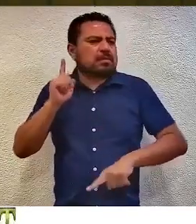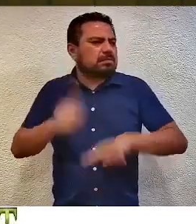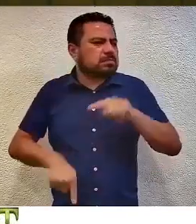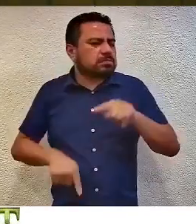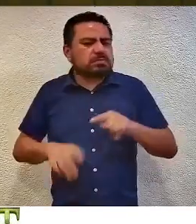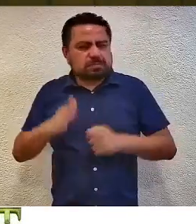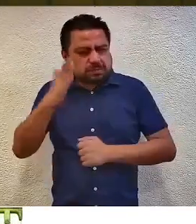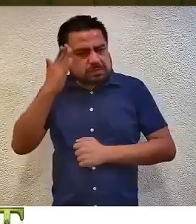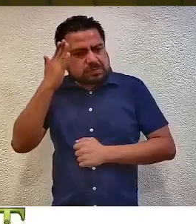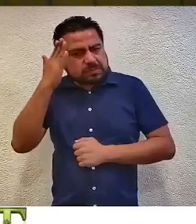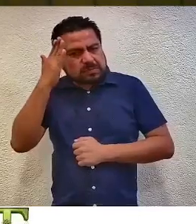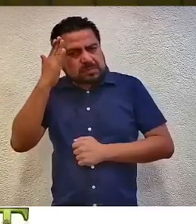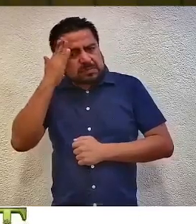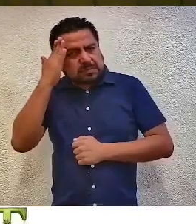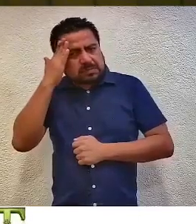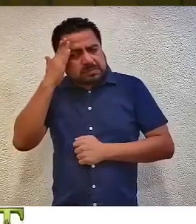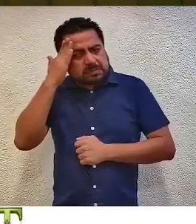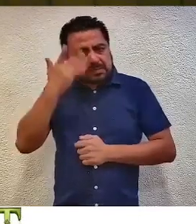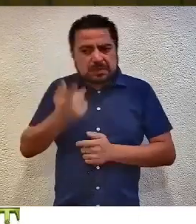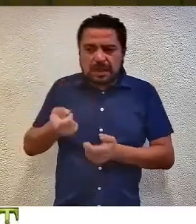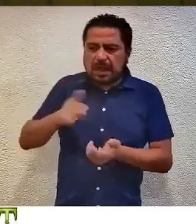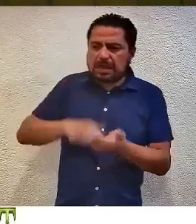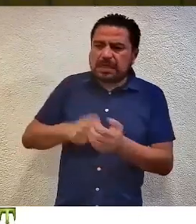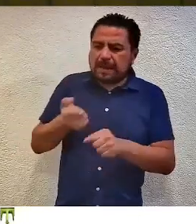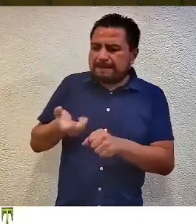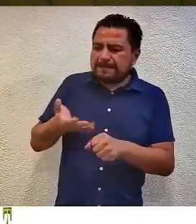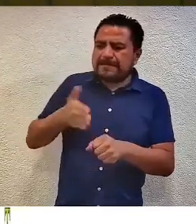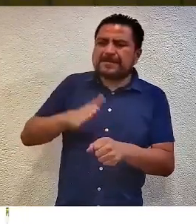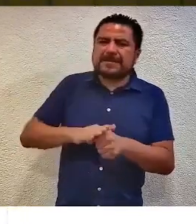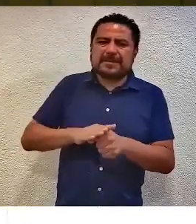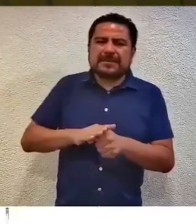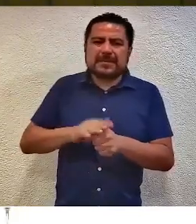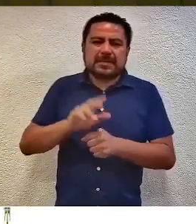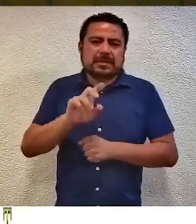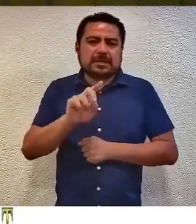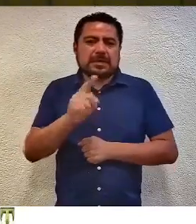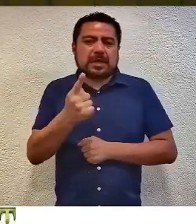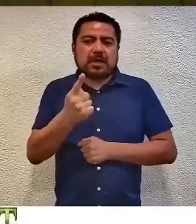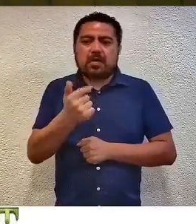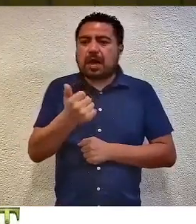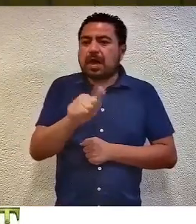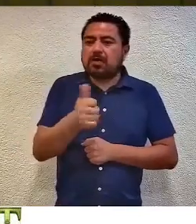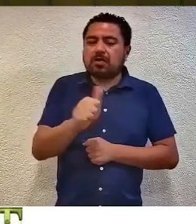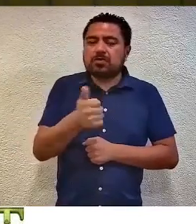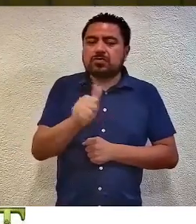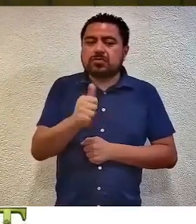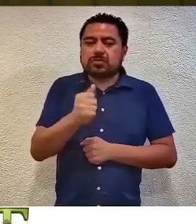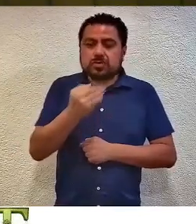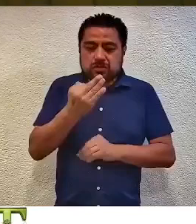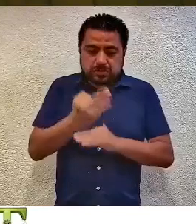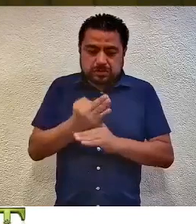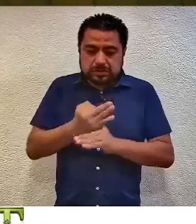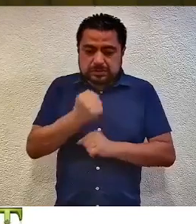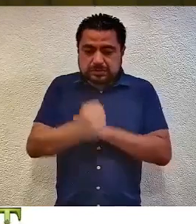el titular del órgano de administración el 31 de agosto de este año.